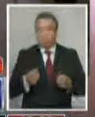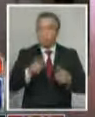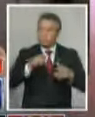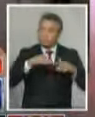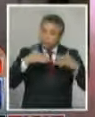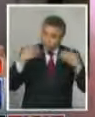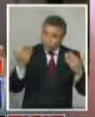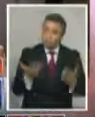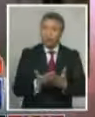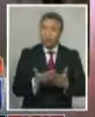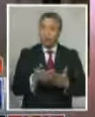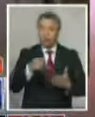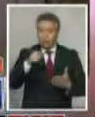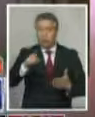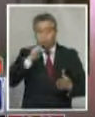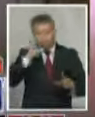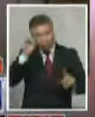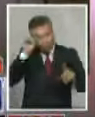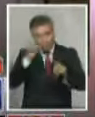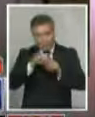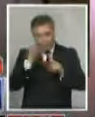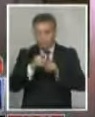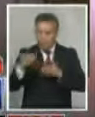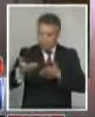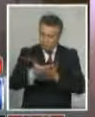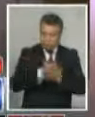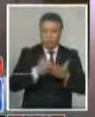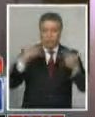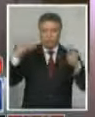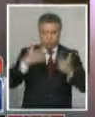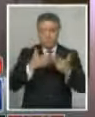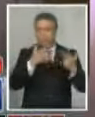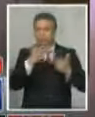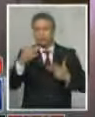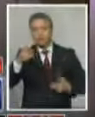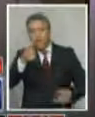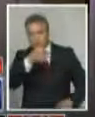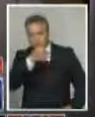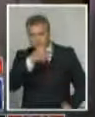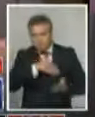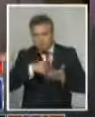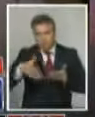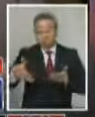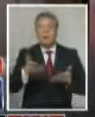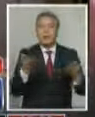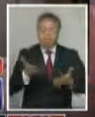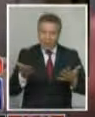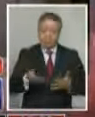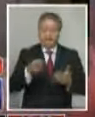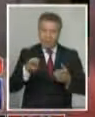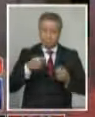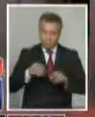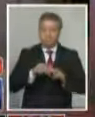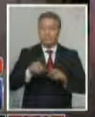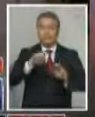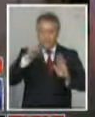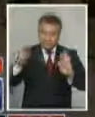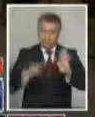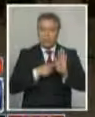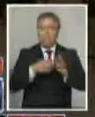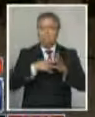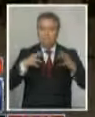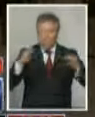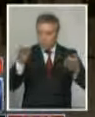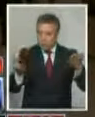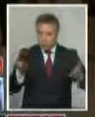otras objetivos de la reforma, la recaudación de 8.200 millones para financiar una gran reforma educacional, el generar un sistema tributario más justo. Pero